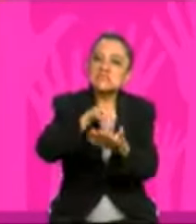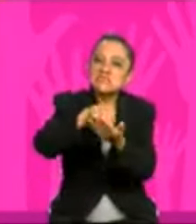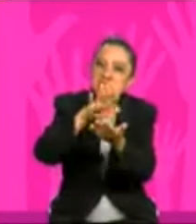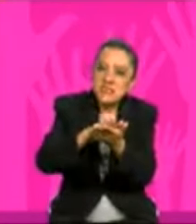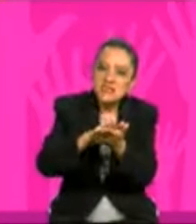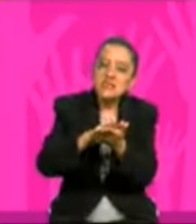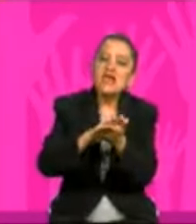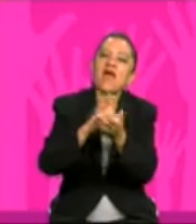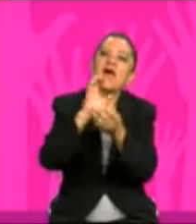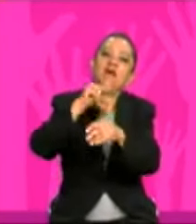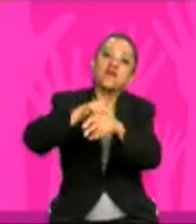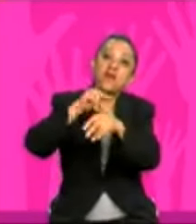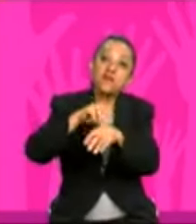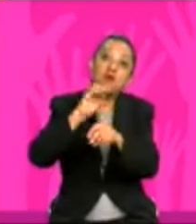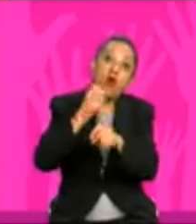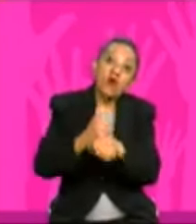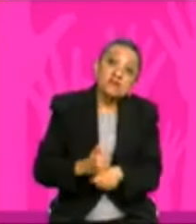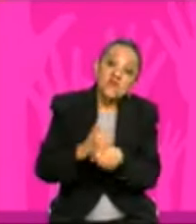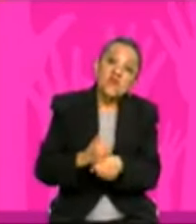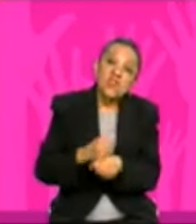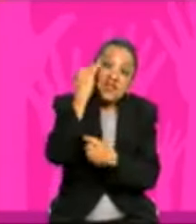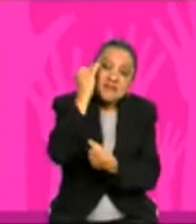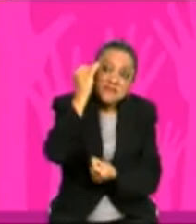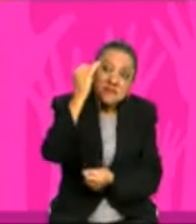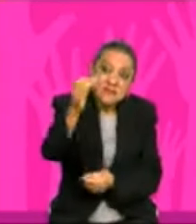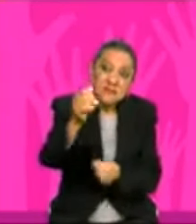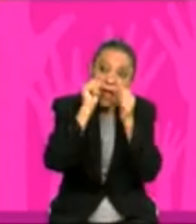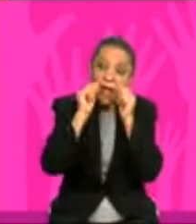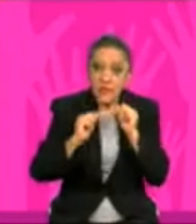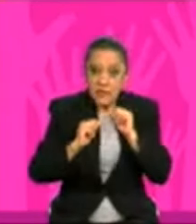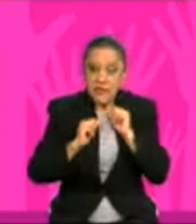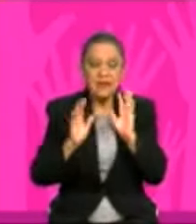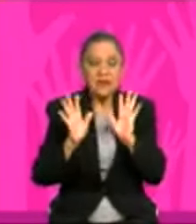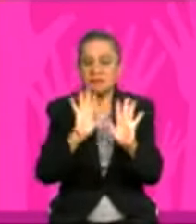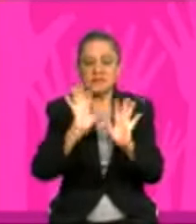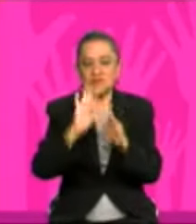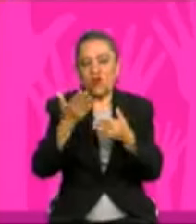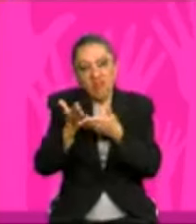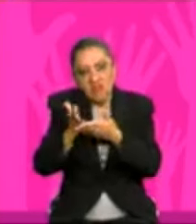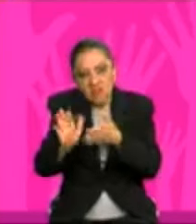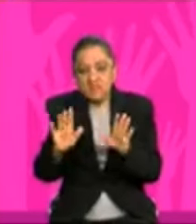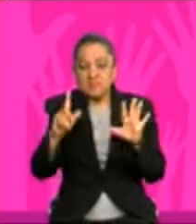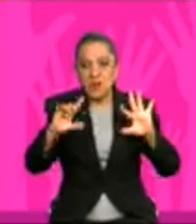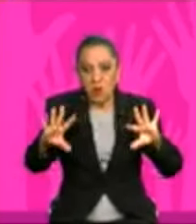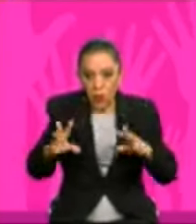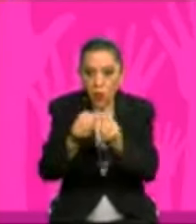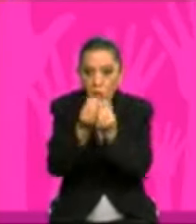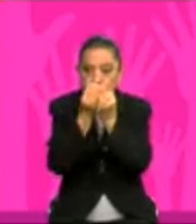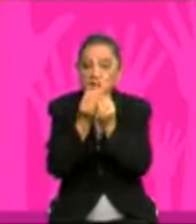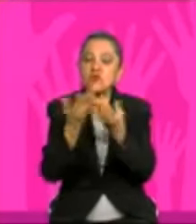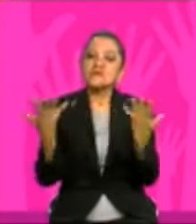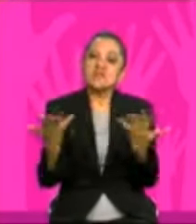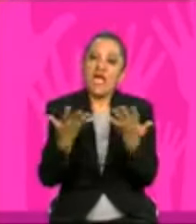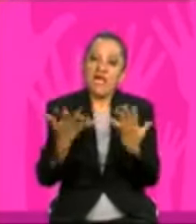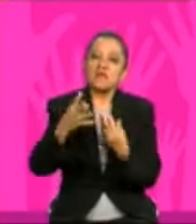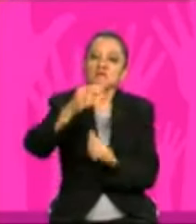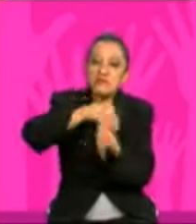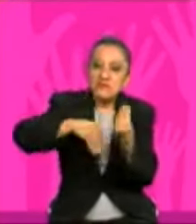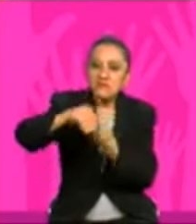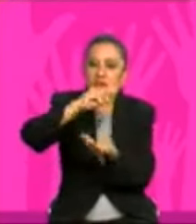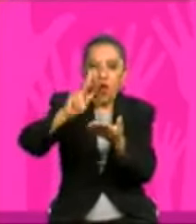atiendan. Pero eso pronto quedará atrás. Juntos sacaremos adelante al Estado con una reactivación integral en beneficio de todas